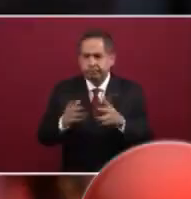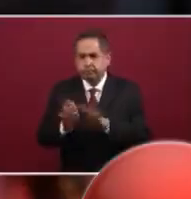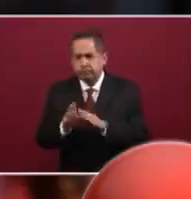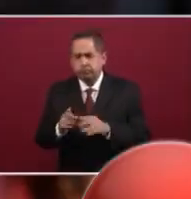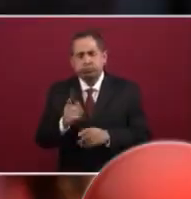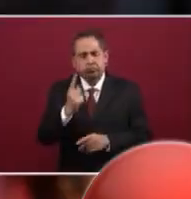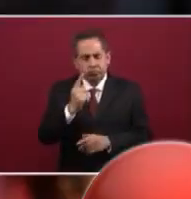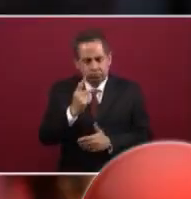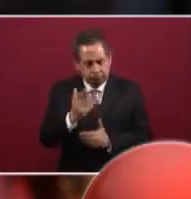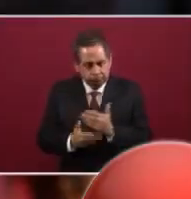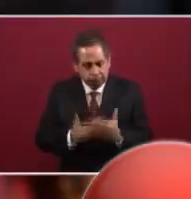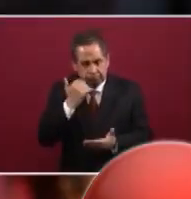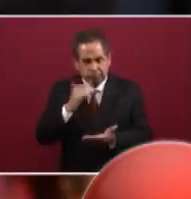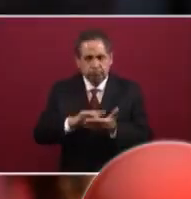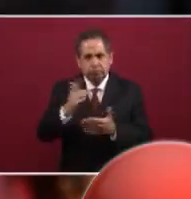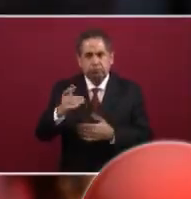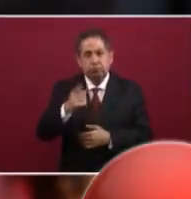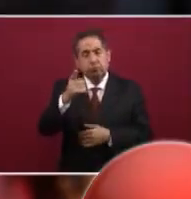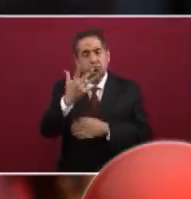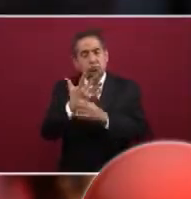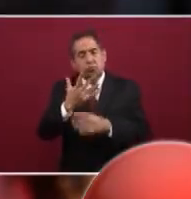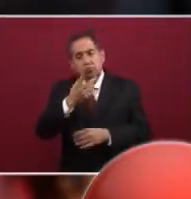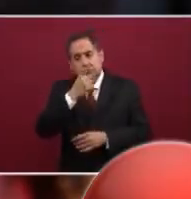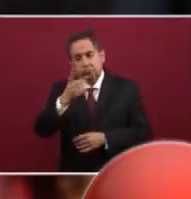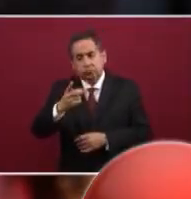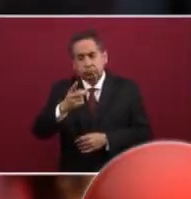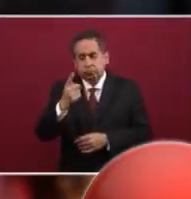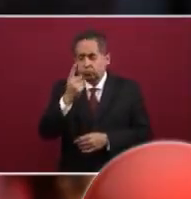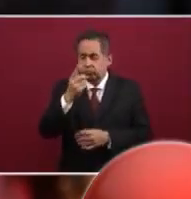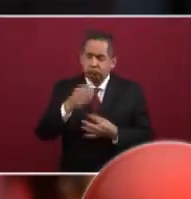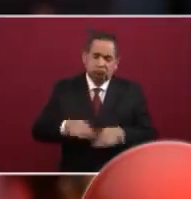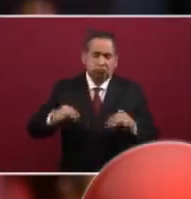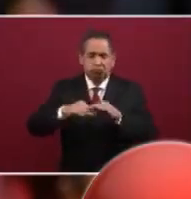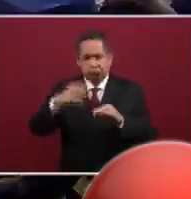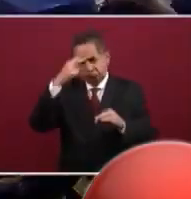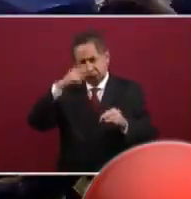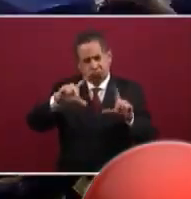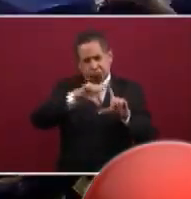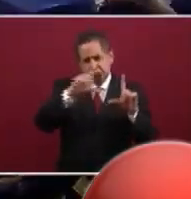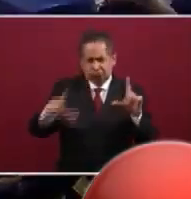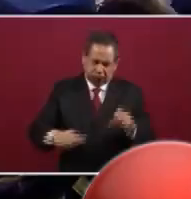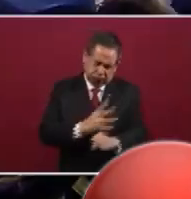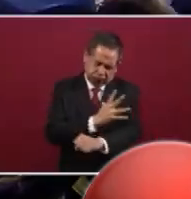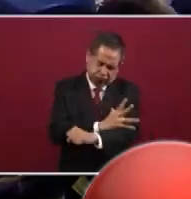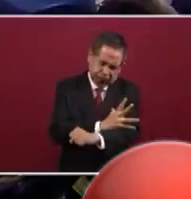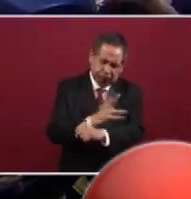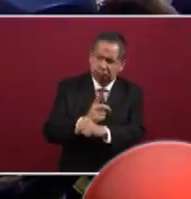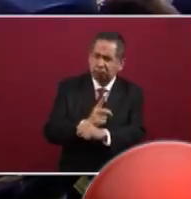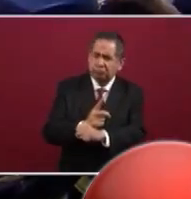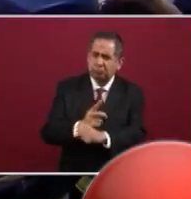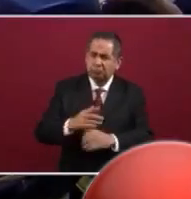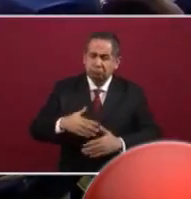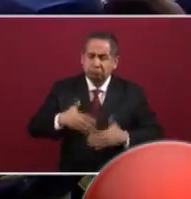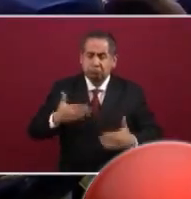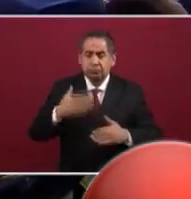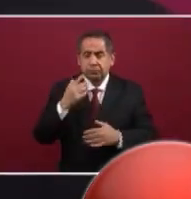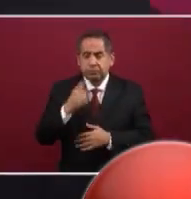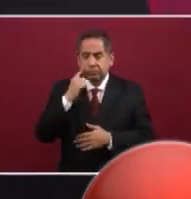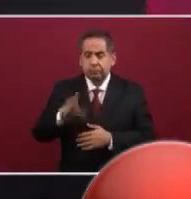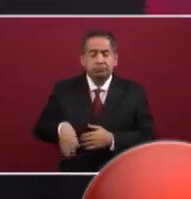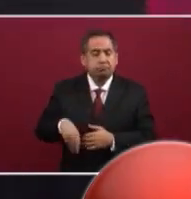quiero agradecer, algo que usted dijo, que lo más grande que tiene México es su gente. Y aquí